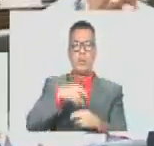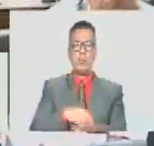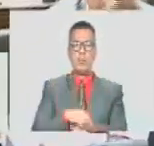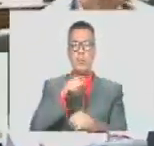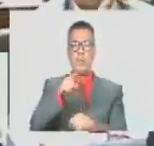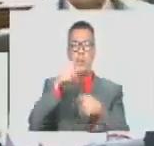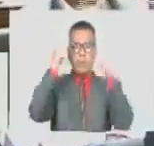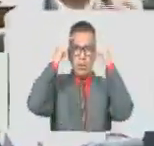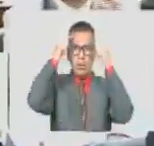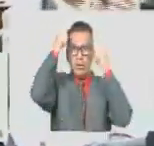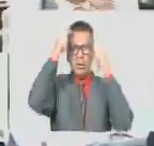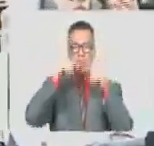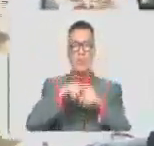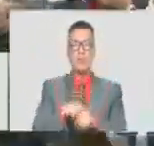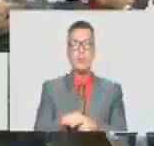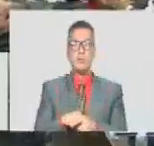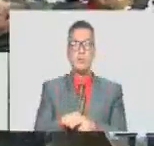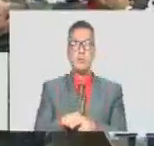Al Chávez